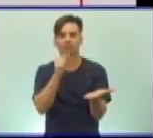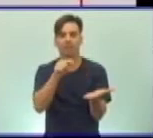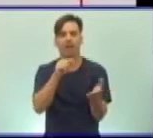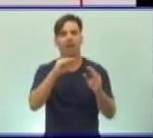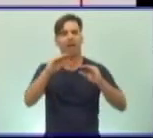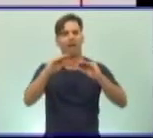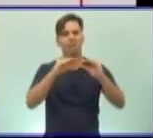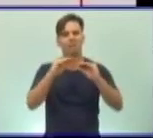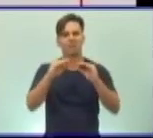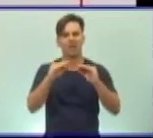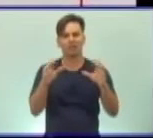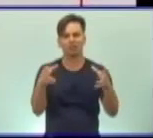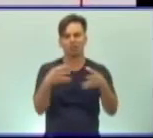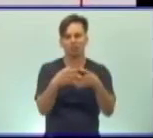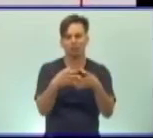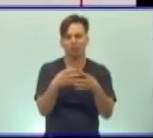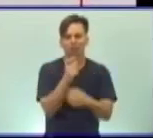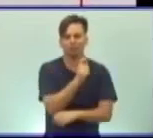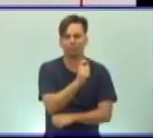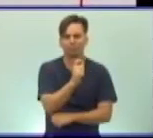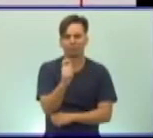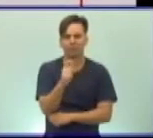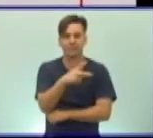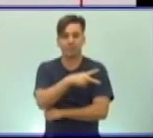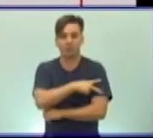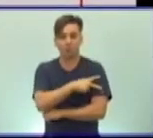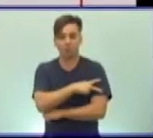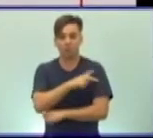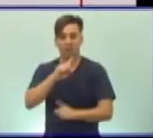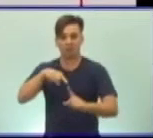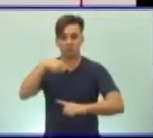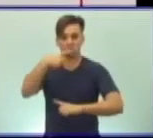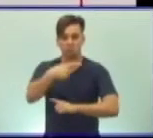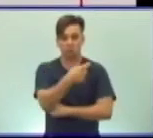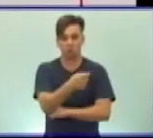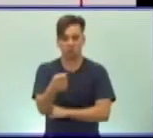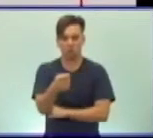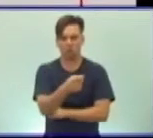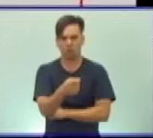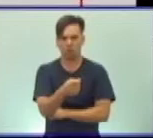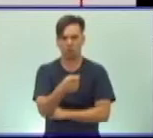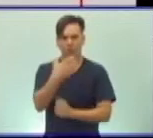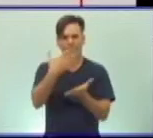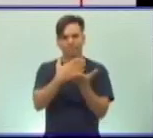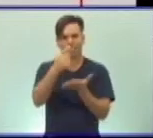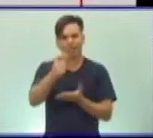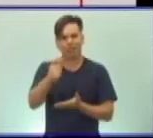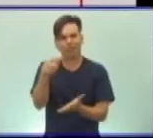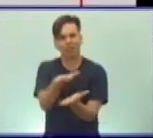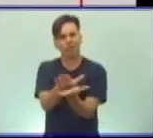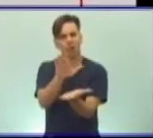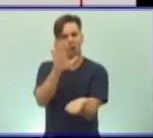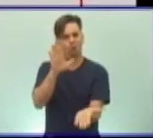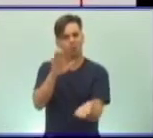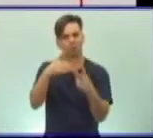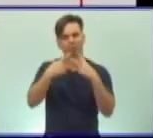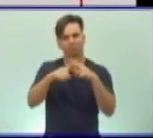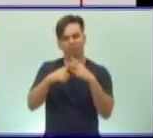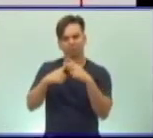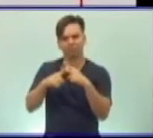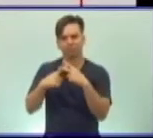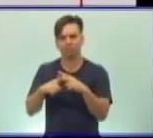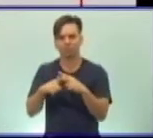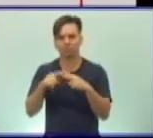una secundaria básica para el próximo curso escolar, los estudiantes se comprometieron a restaurar